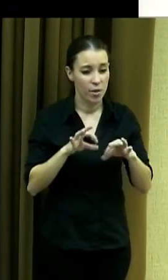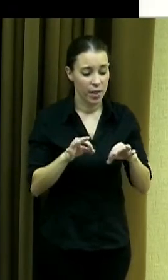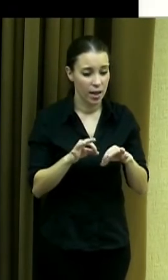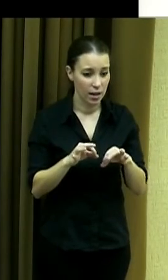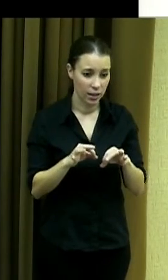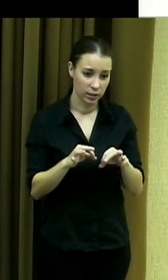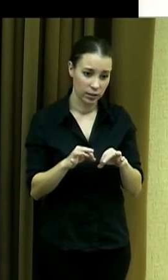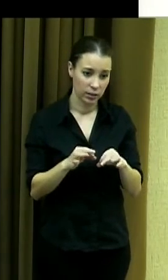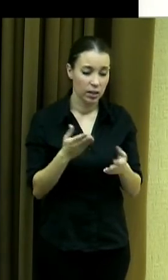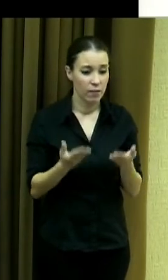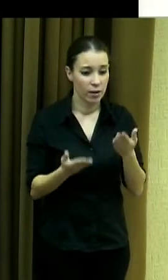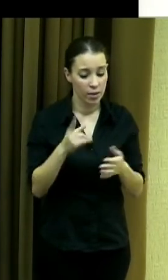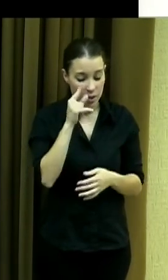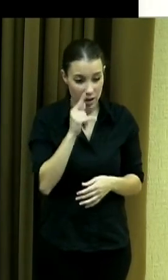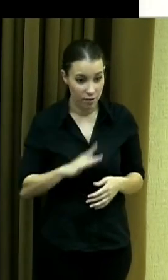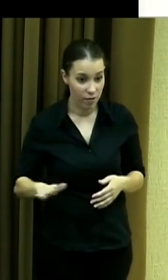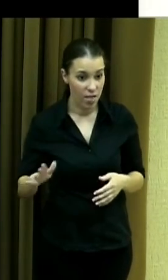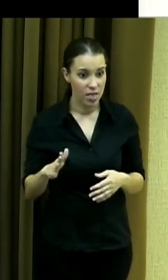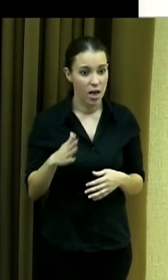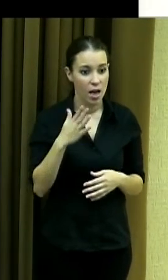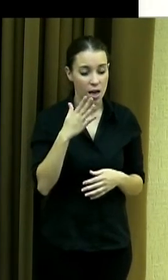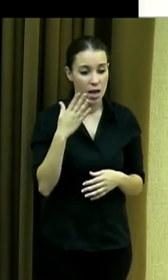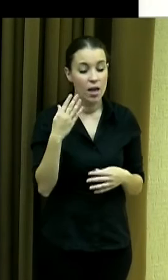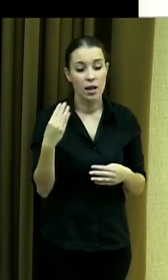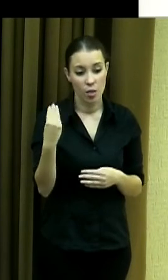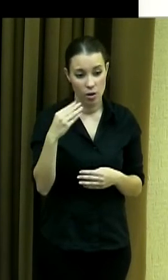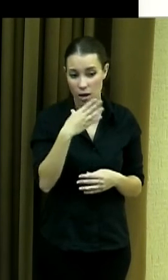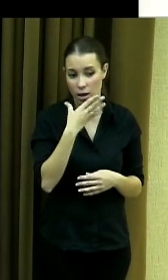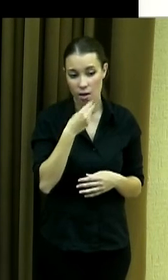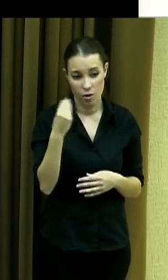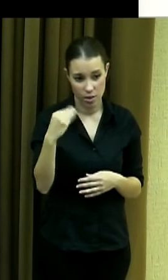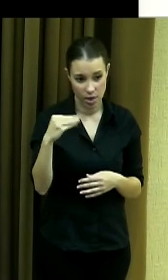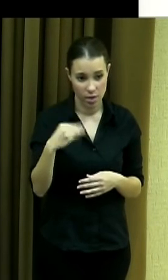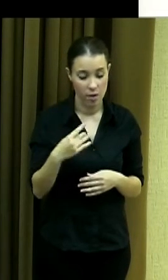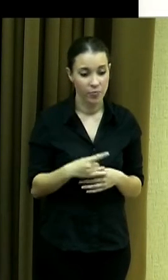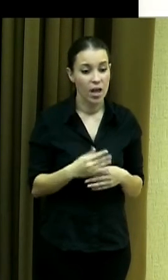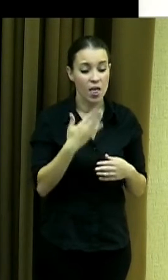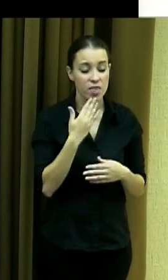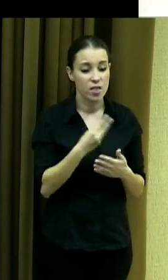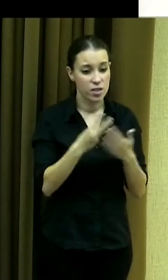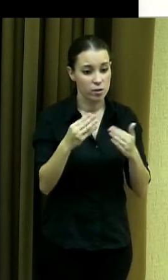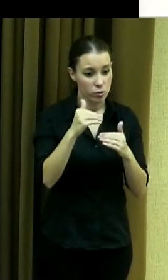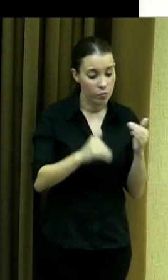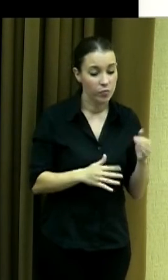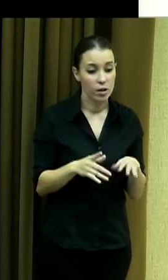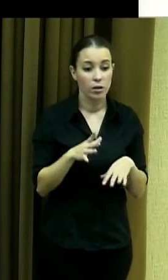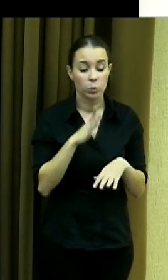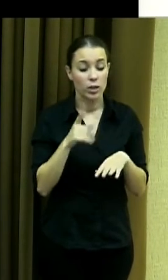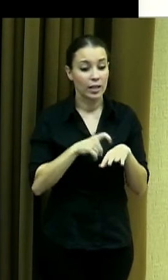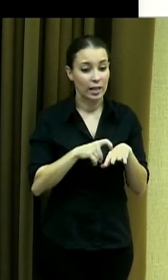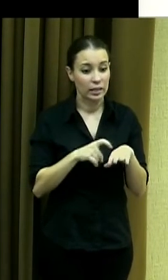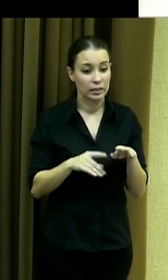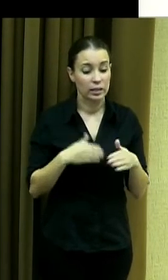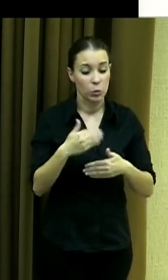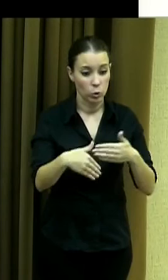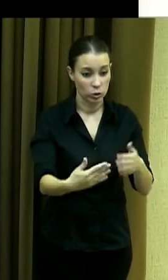la infancia y de la adolescencia. Es decir, en menores de 18 años. Por el carácter evolutivo que tiene el niño, el